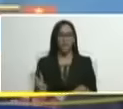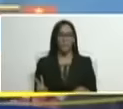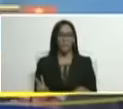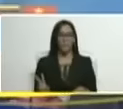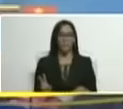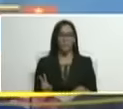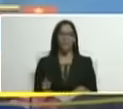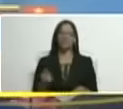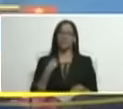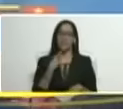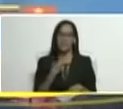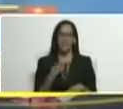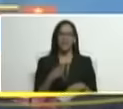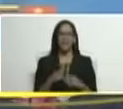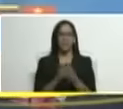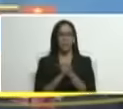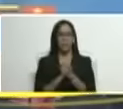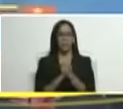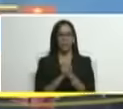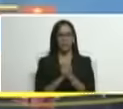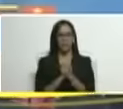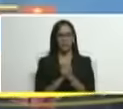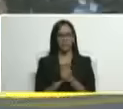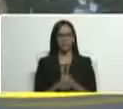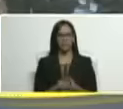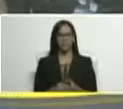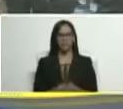Y dígale, compañero,